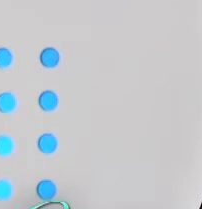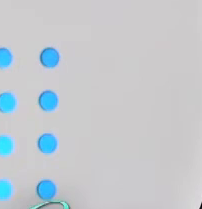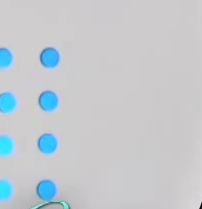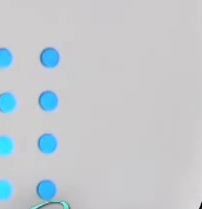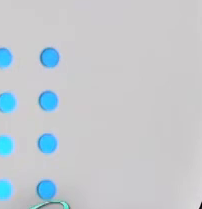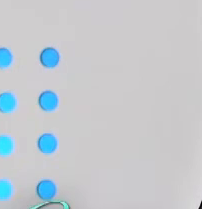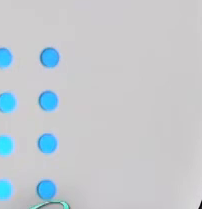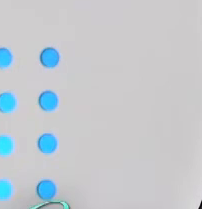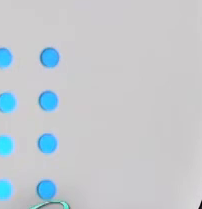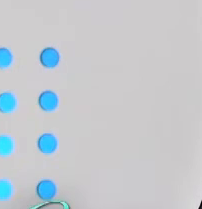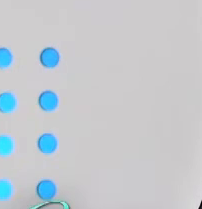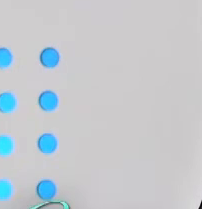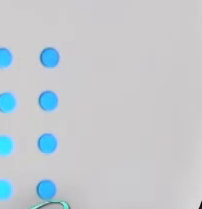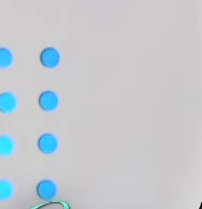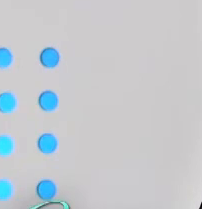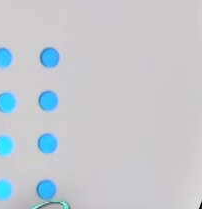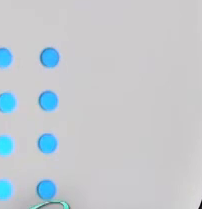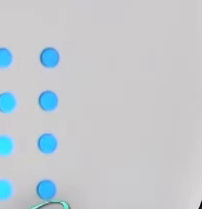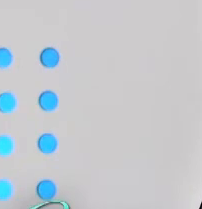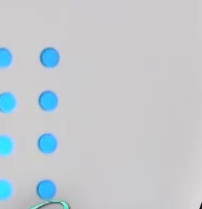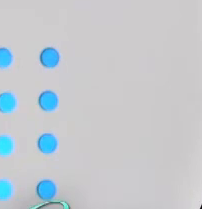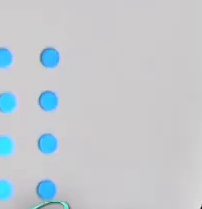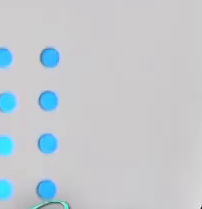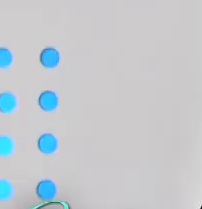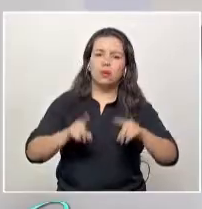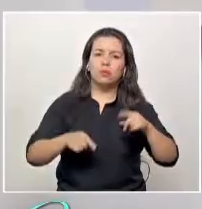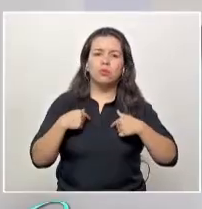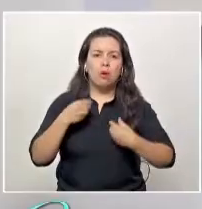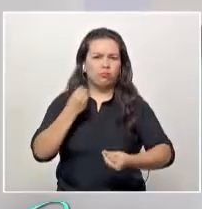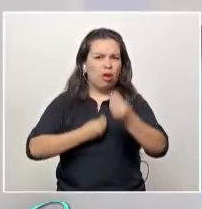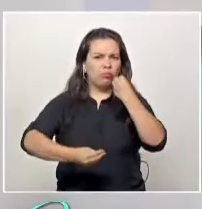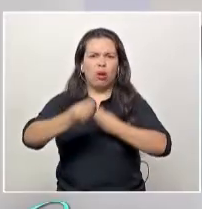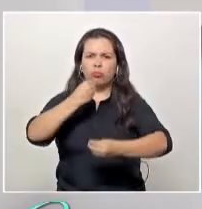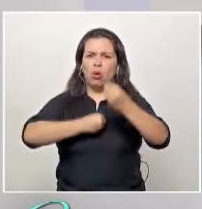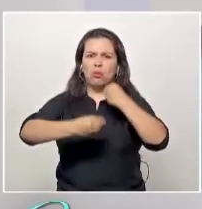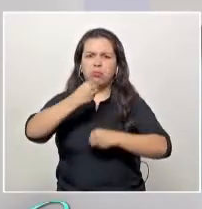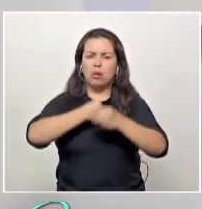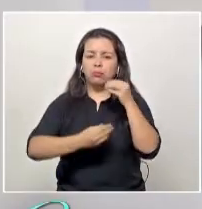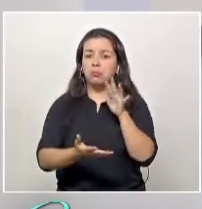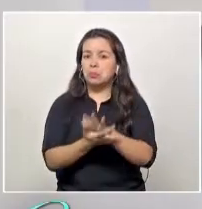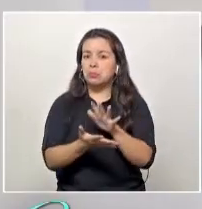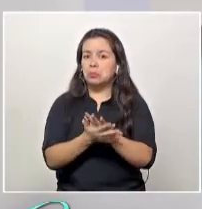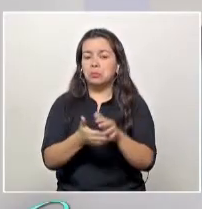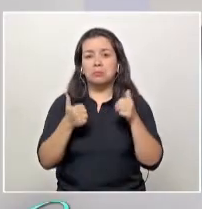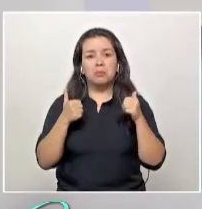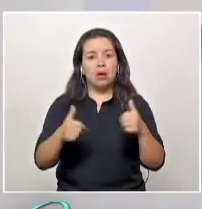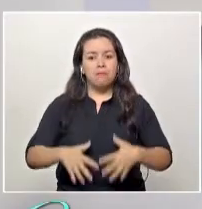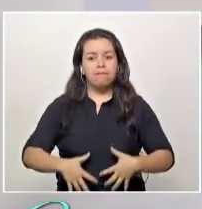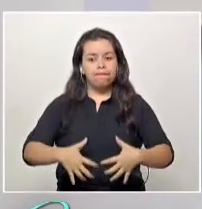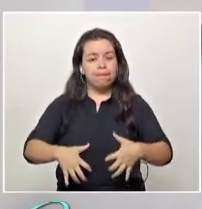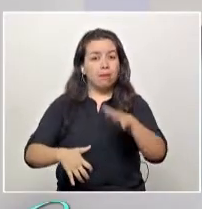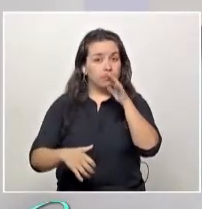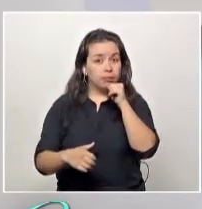distensione horrible. Hay otras veces que como de todo y no pasa nada, no se me inflama el